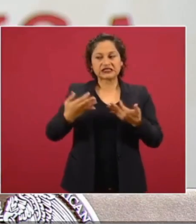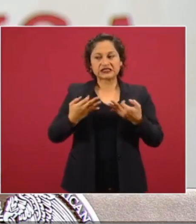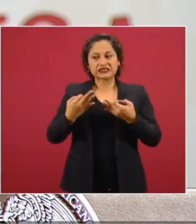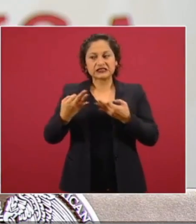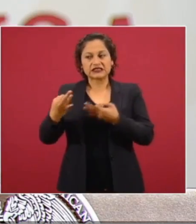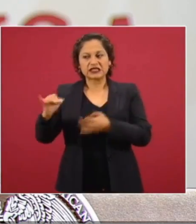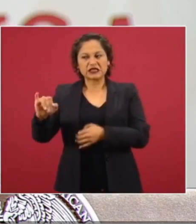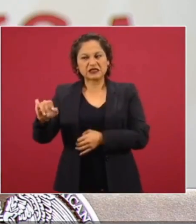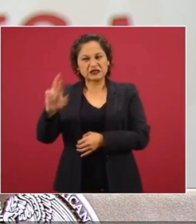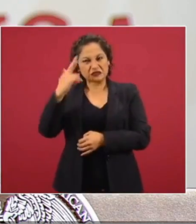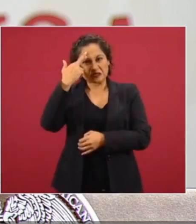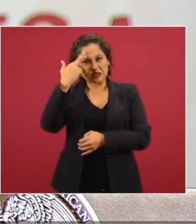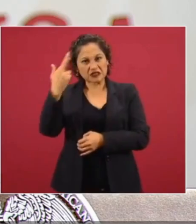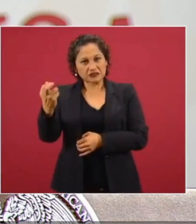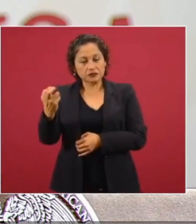Salameros,